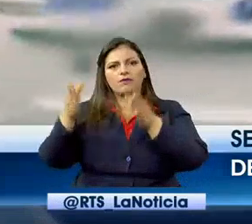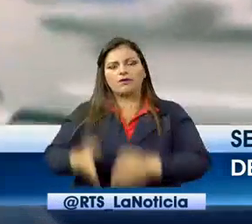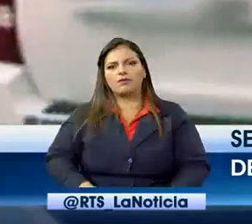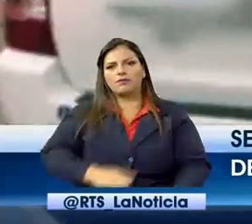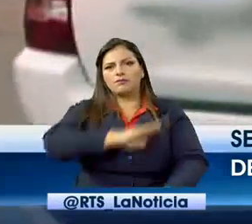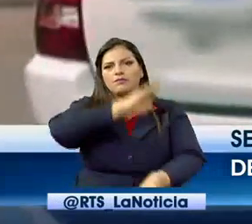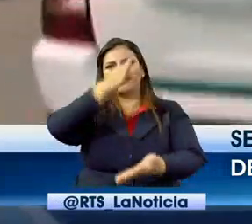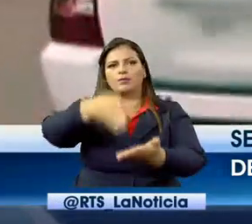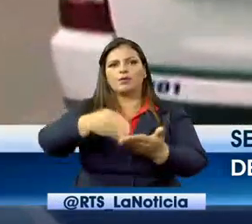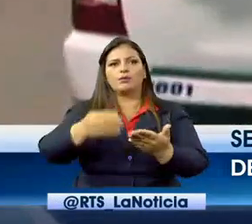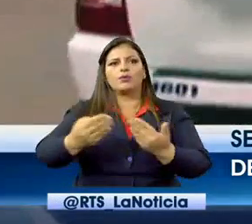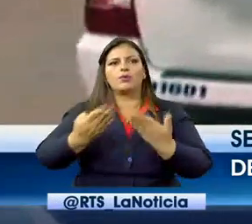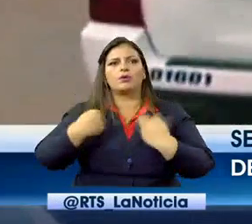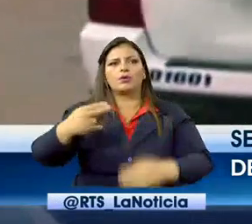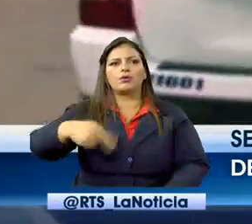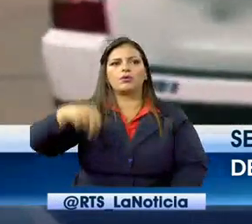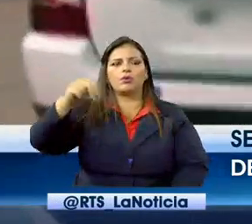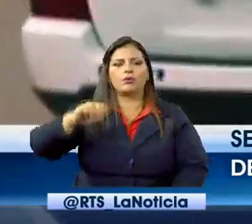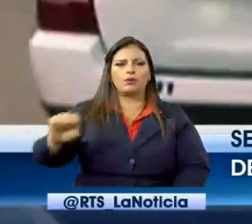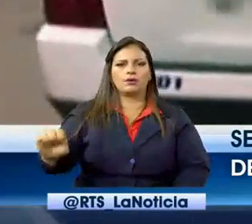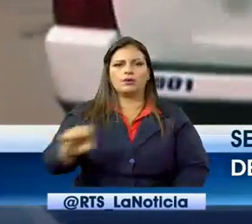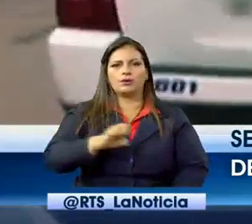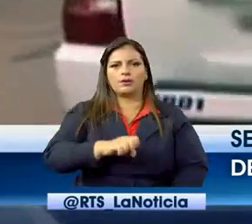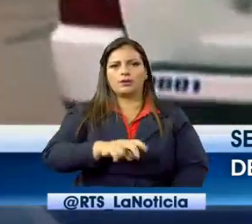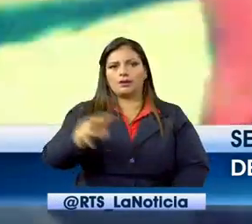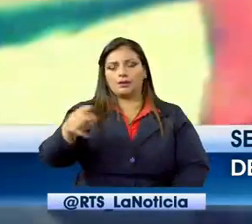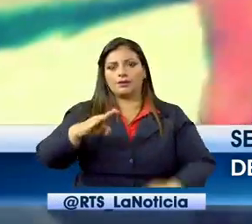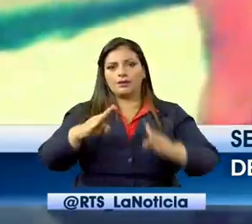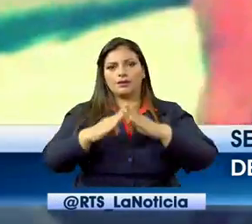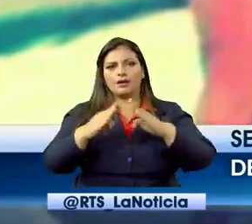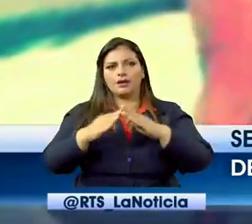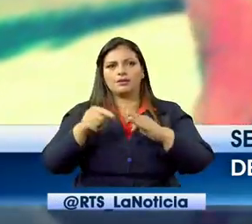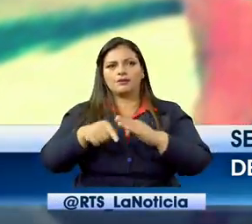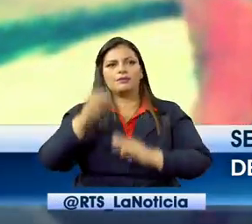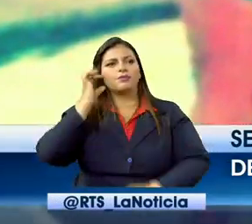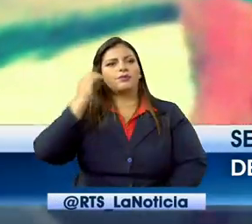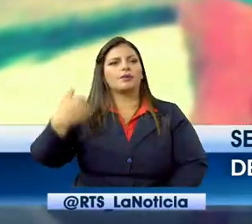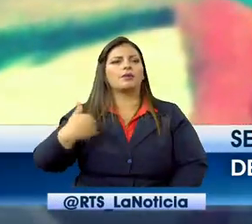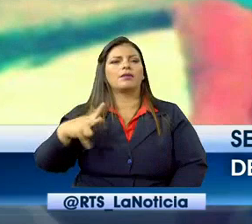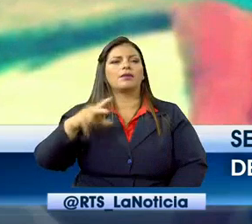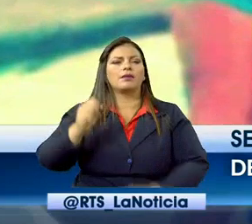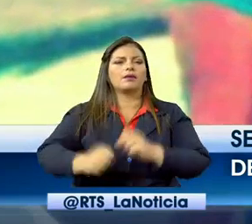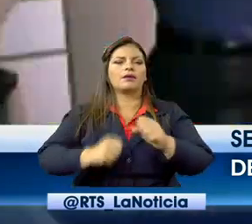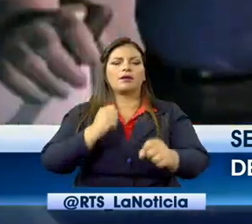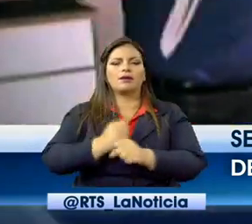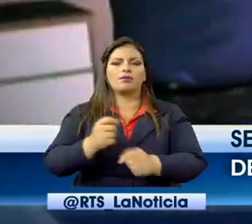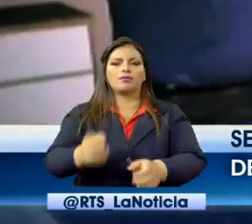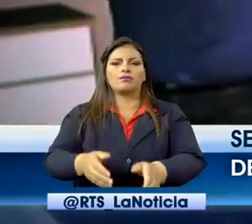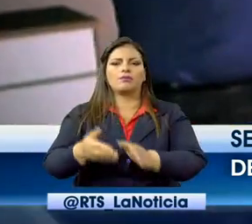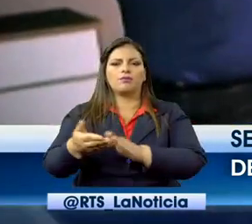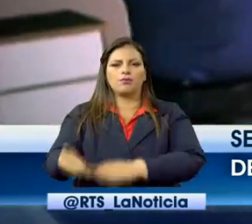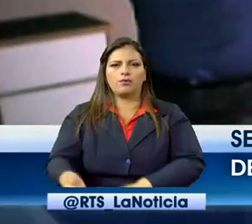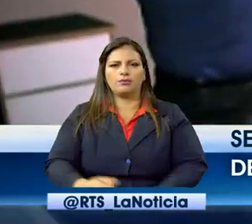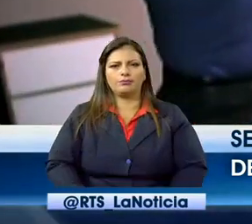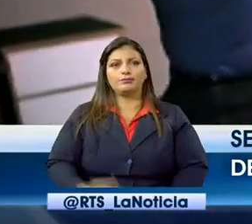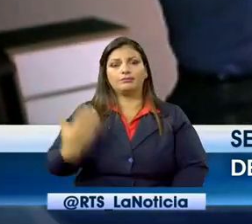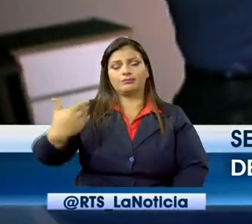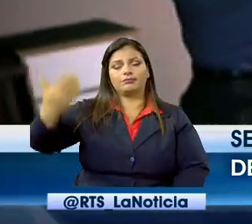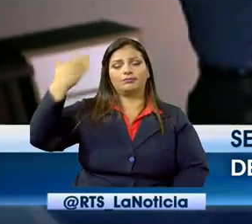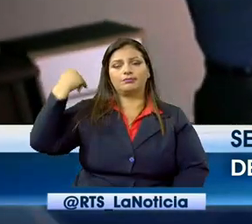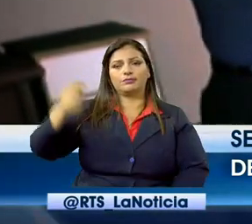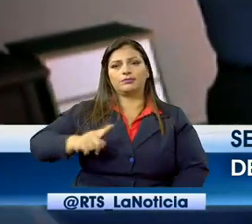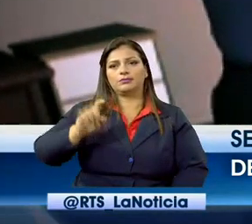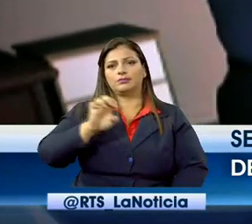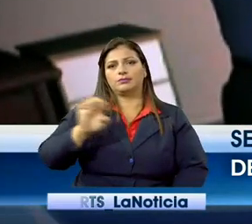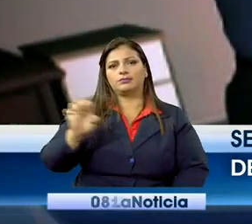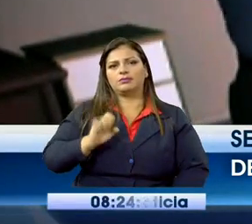de Guayaquil para el reconocimiento de los hechos en la vivienda donde la mujer de 30 años de edad fue encontrada asesinada el pasado 1 de enero con